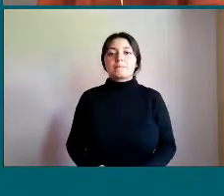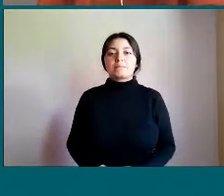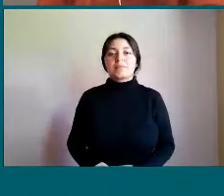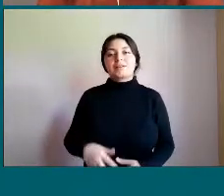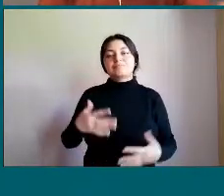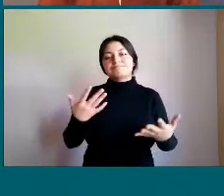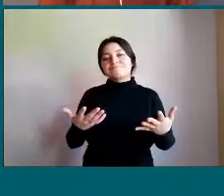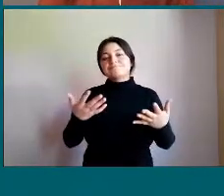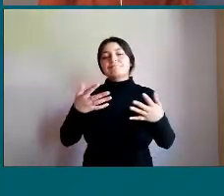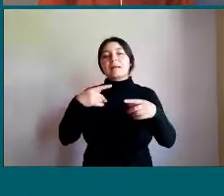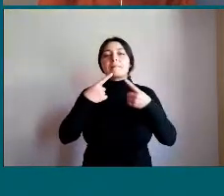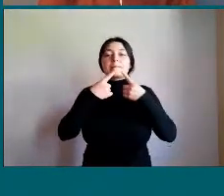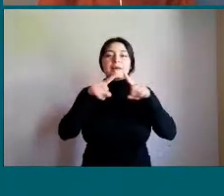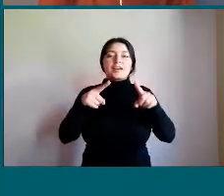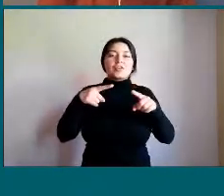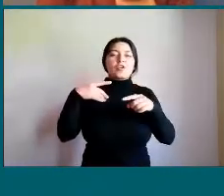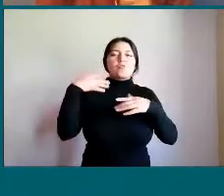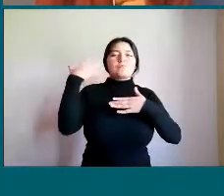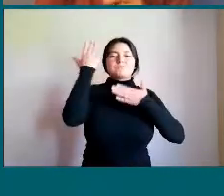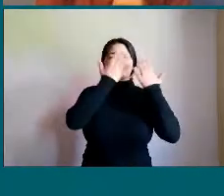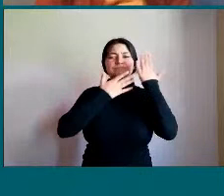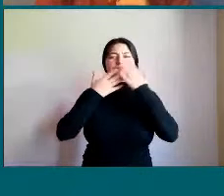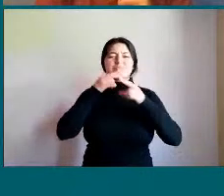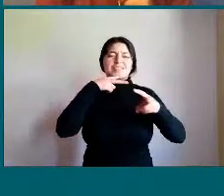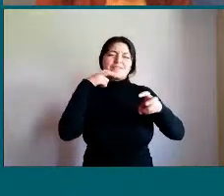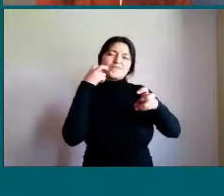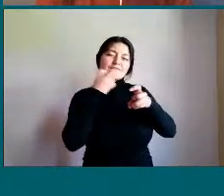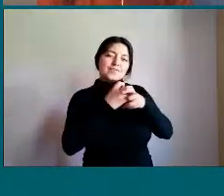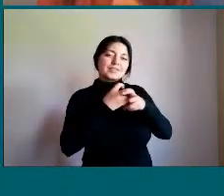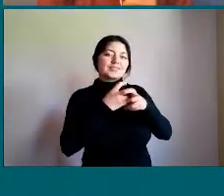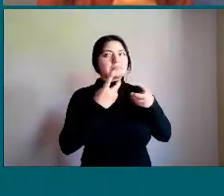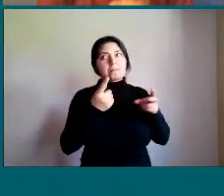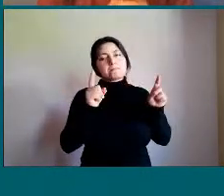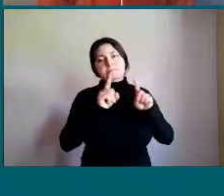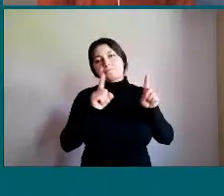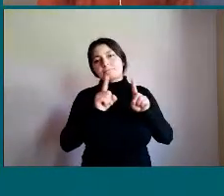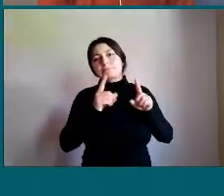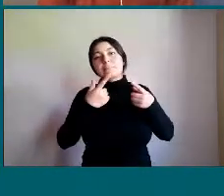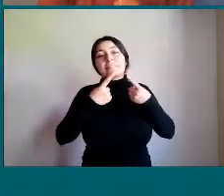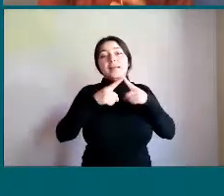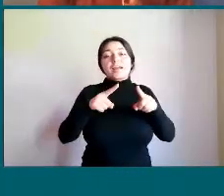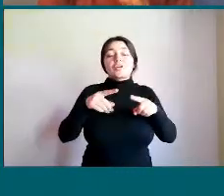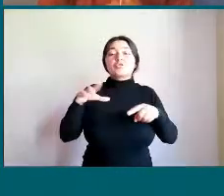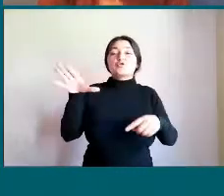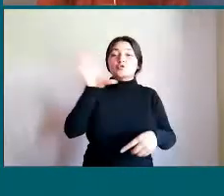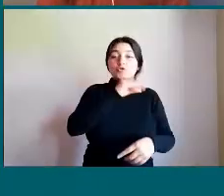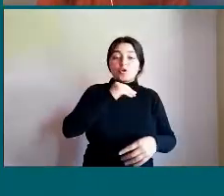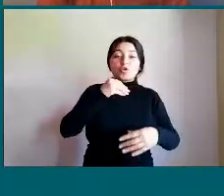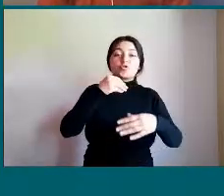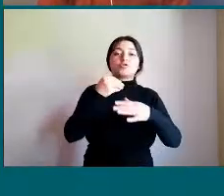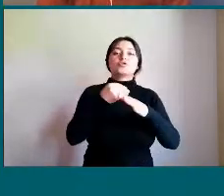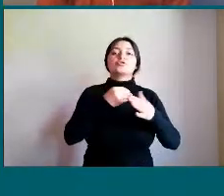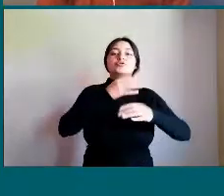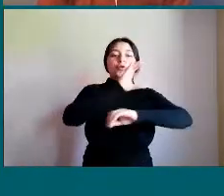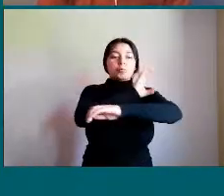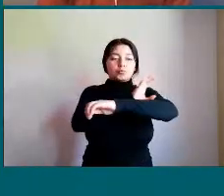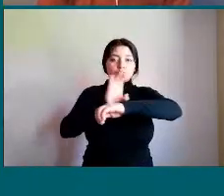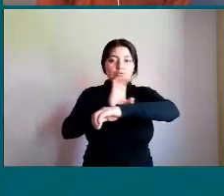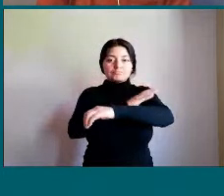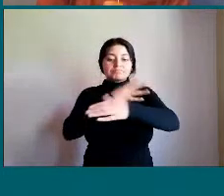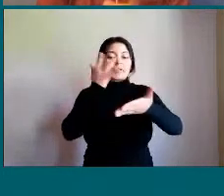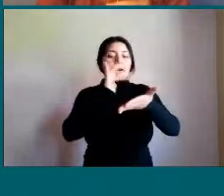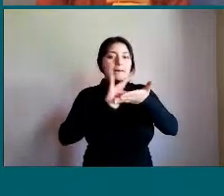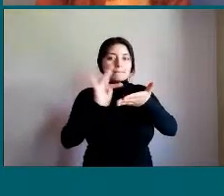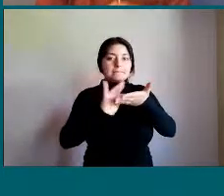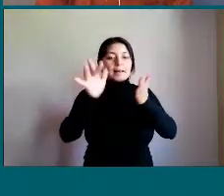acuerdo en que sea muy complejo la virtualidad. Lo que es difícil que todo nuestro alumnado tenga los medios tecnológicos para que pueda hacerlo.